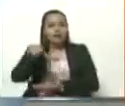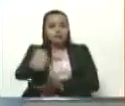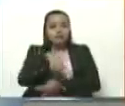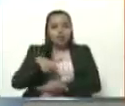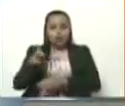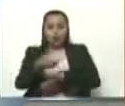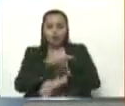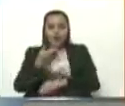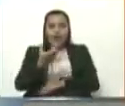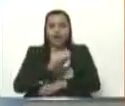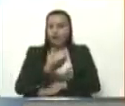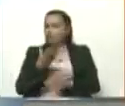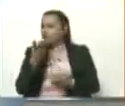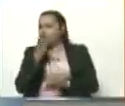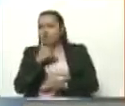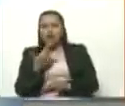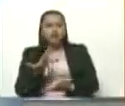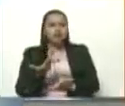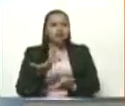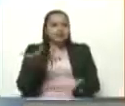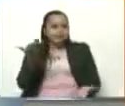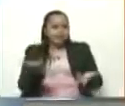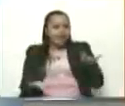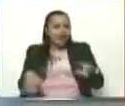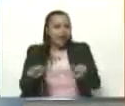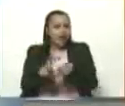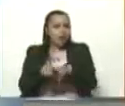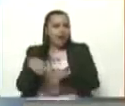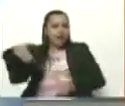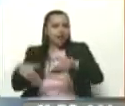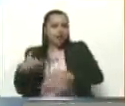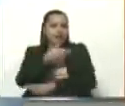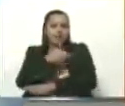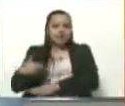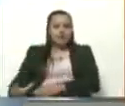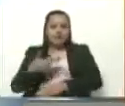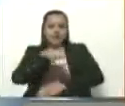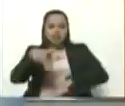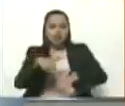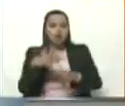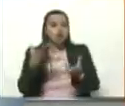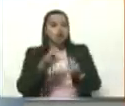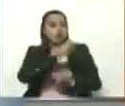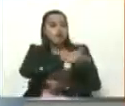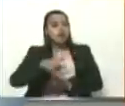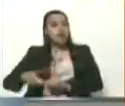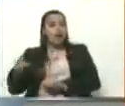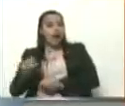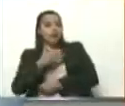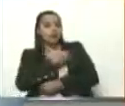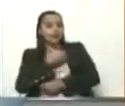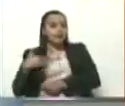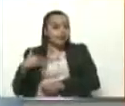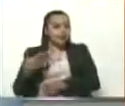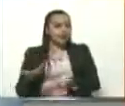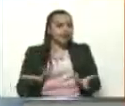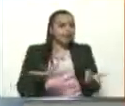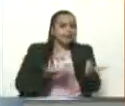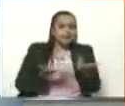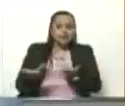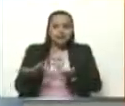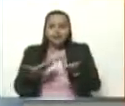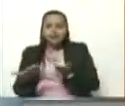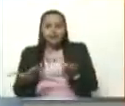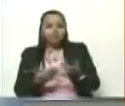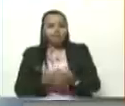gobernadores y alcaldes no se puede comparar a una elección presidencial de carácter nacional mucha gente ha querido tratar de